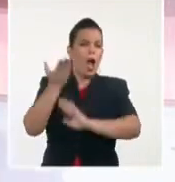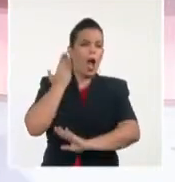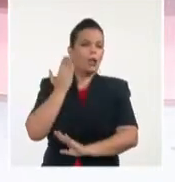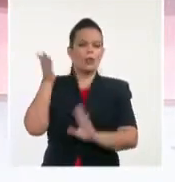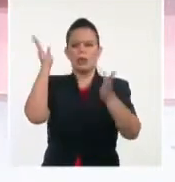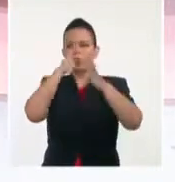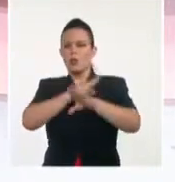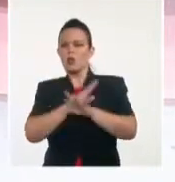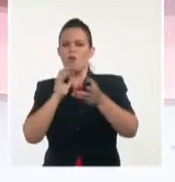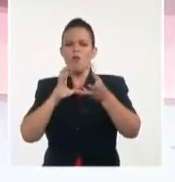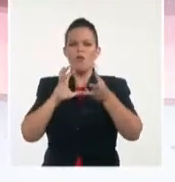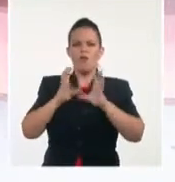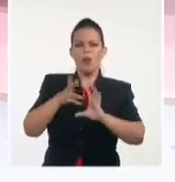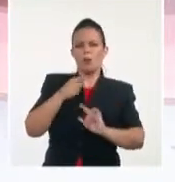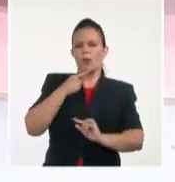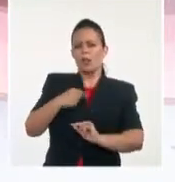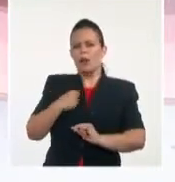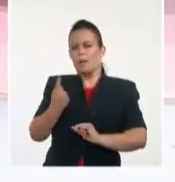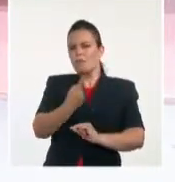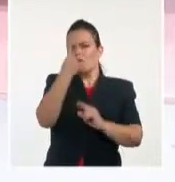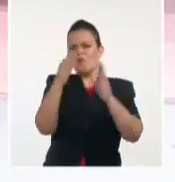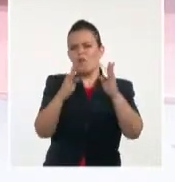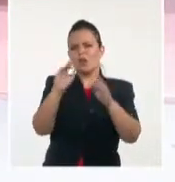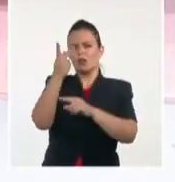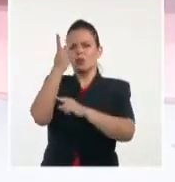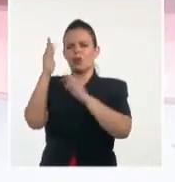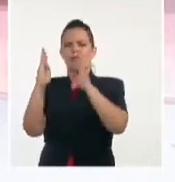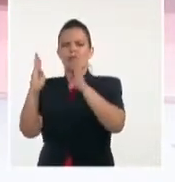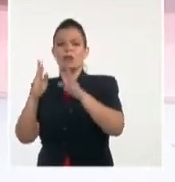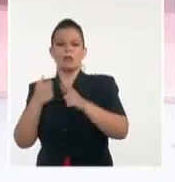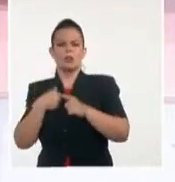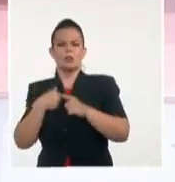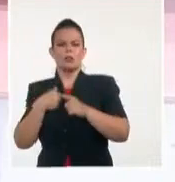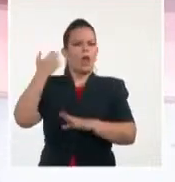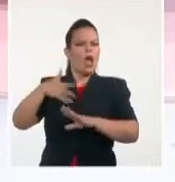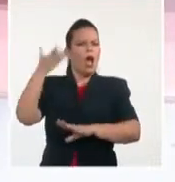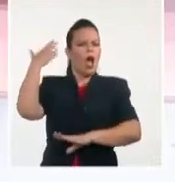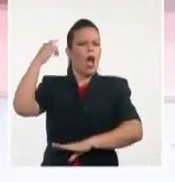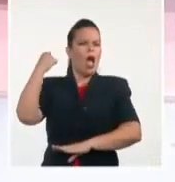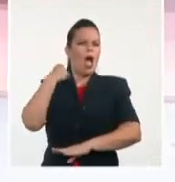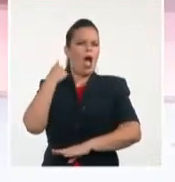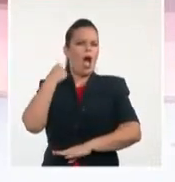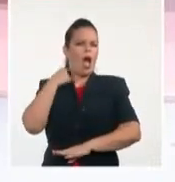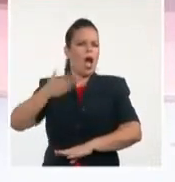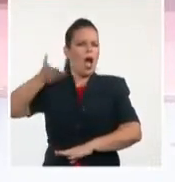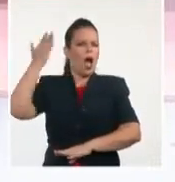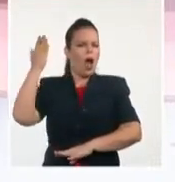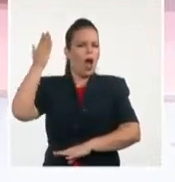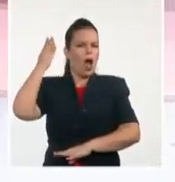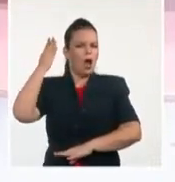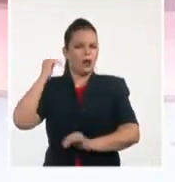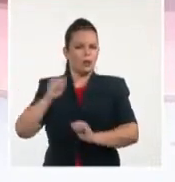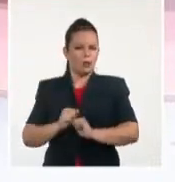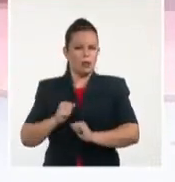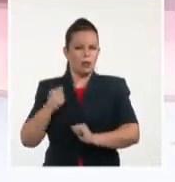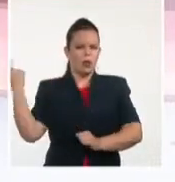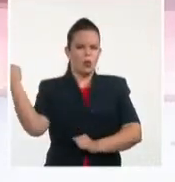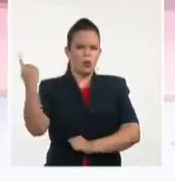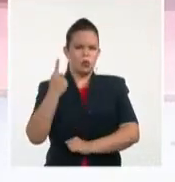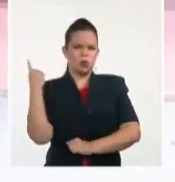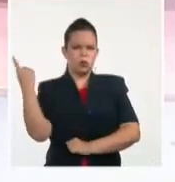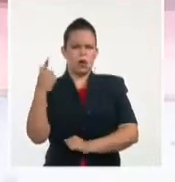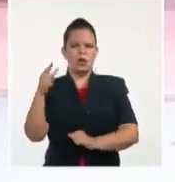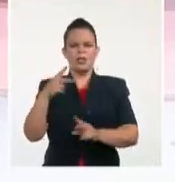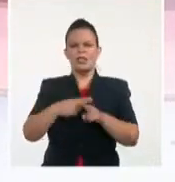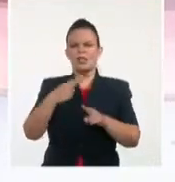Nosotros, recuerdo que hace muchos años, con el huracán Denny, tuvimos que hacer acciones especiales por una onda tropical que sabíamos que se iba a desarrollar,